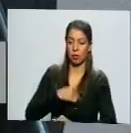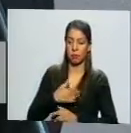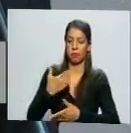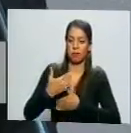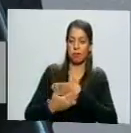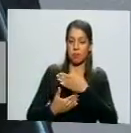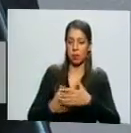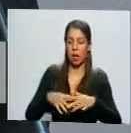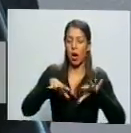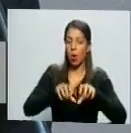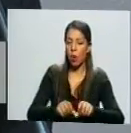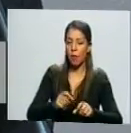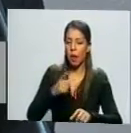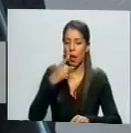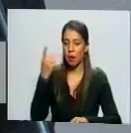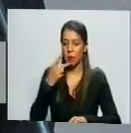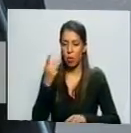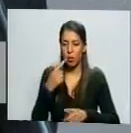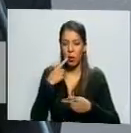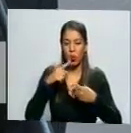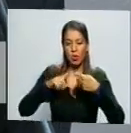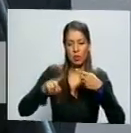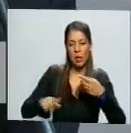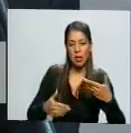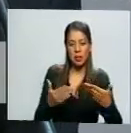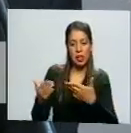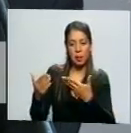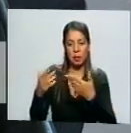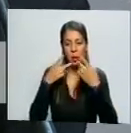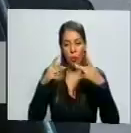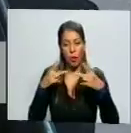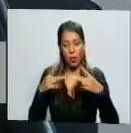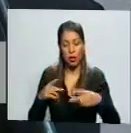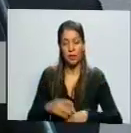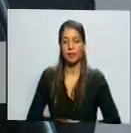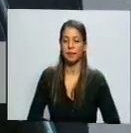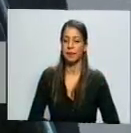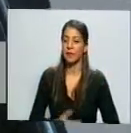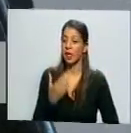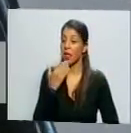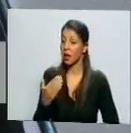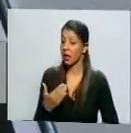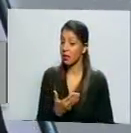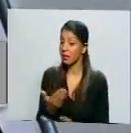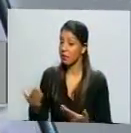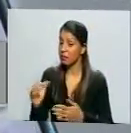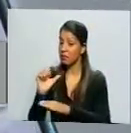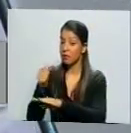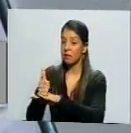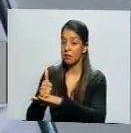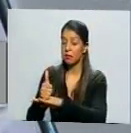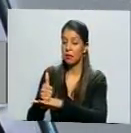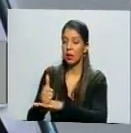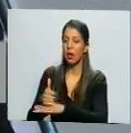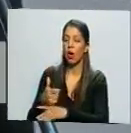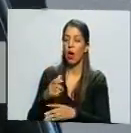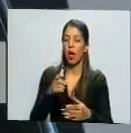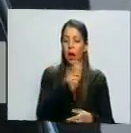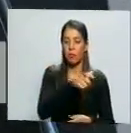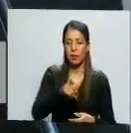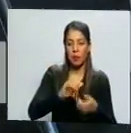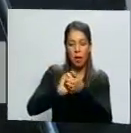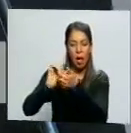la adquisición de bienes y servicios de obras públicas. Muchas gracias, Junta Directiva, muchas gracias, colega